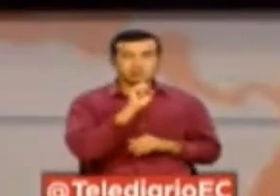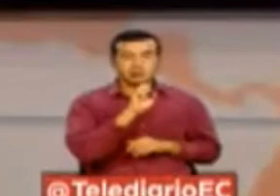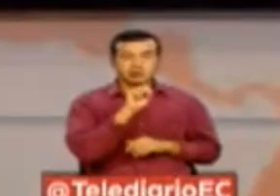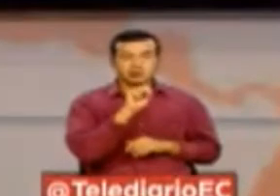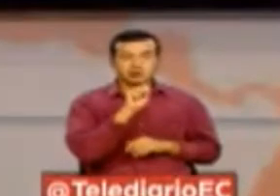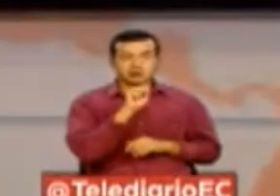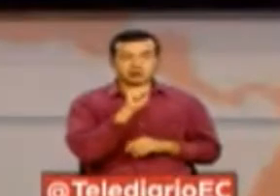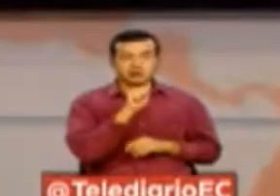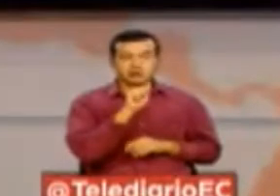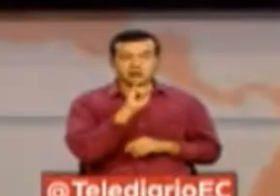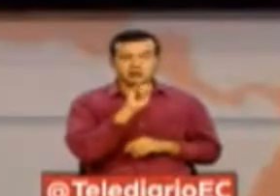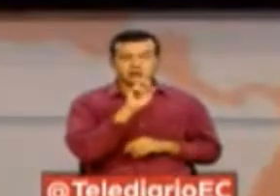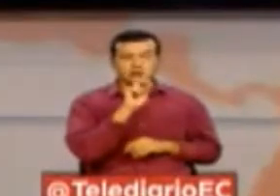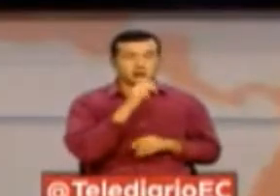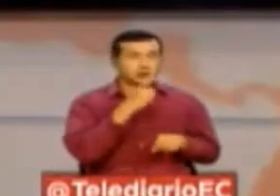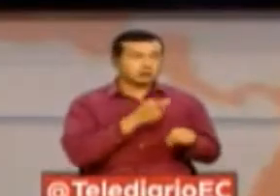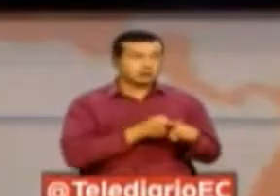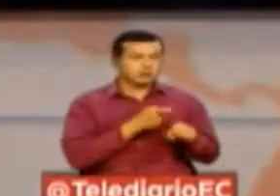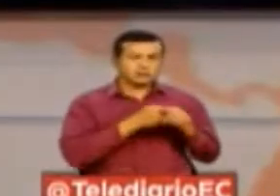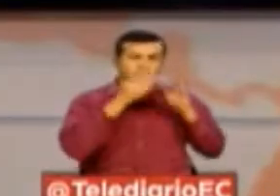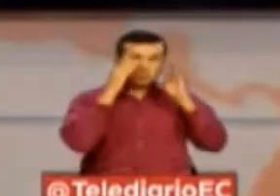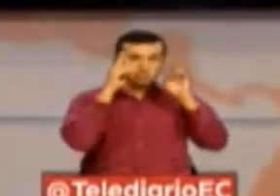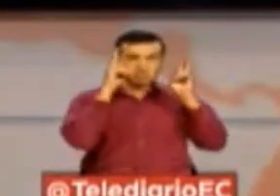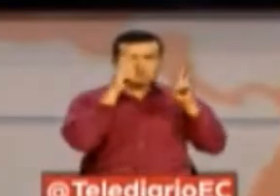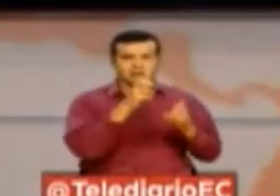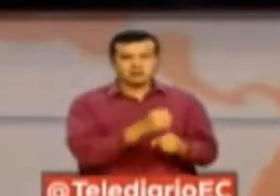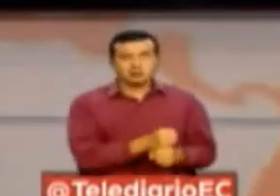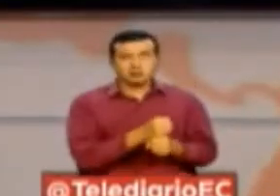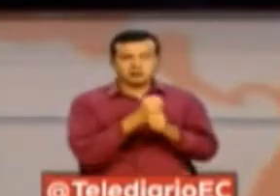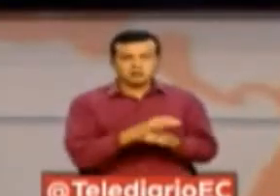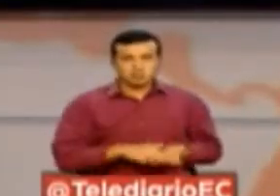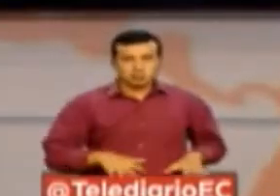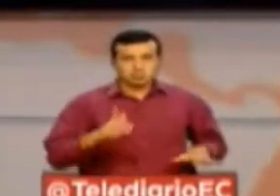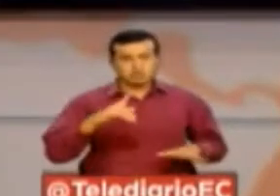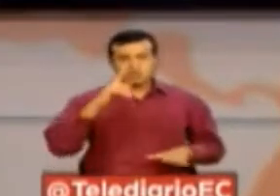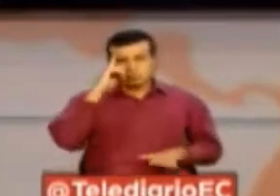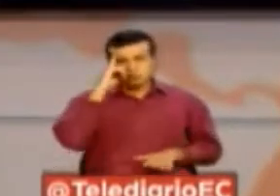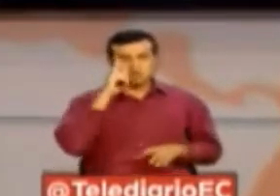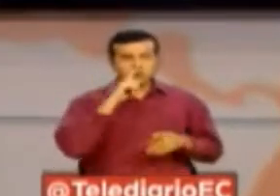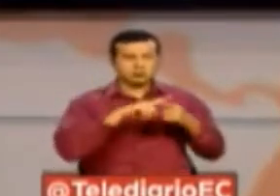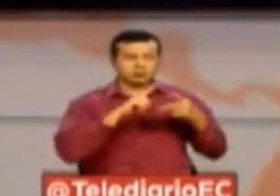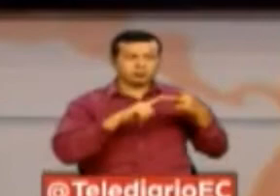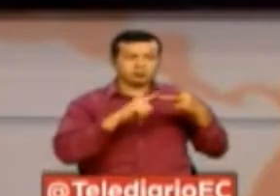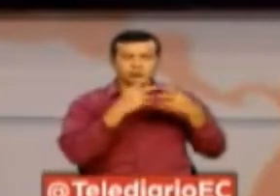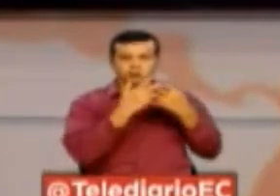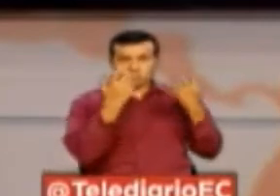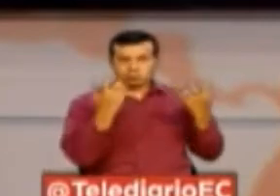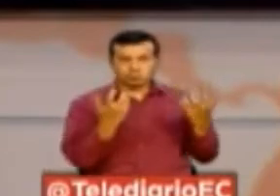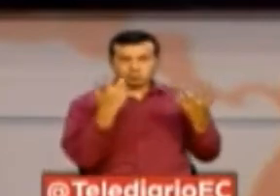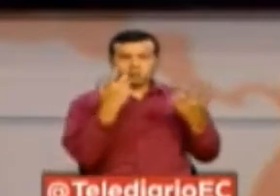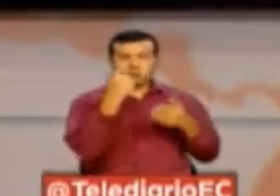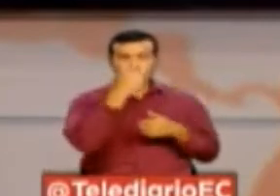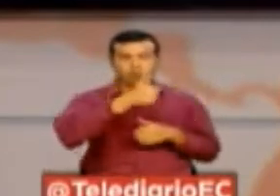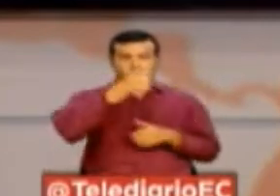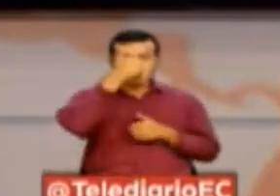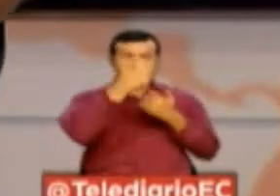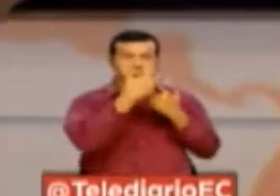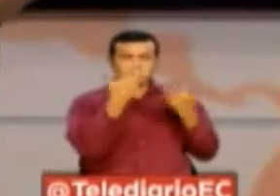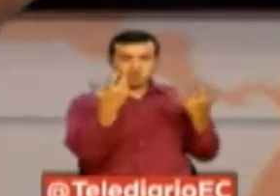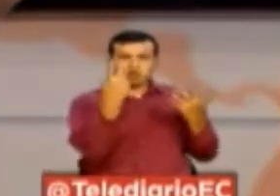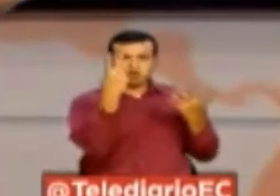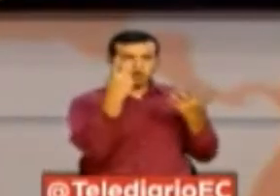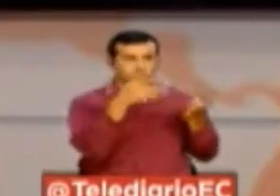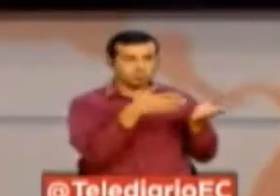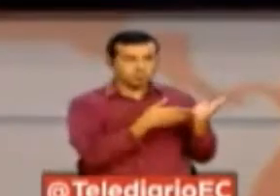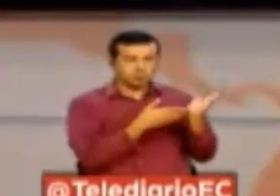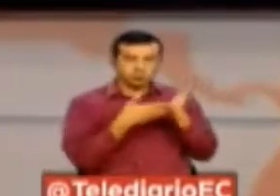su y tareas específicas y va orientado al tema de la seguridad del estado tiene dos subsistemas yo creo que inclusive el modelo